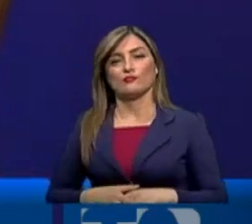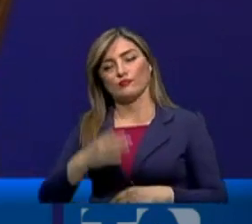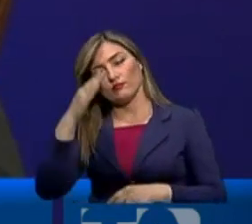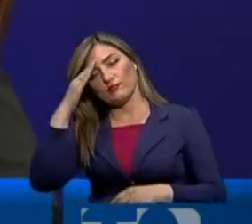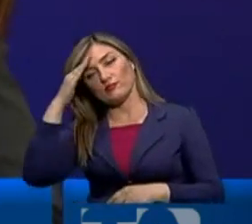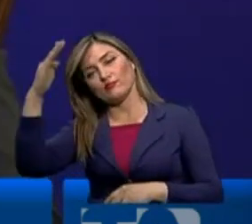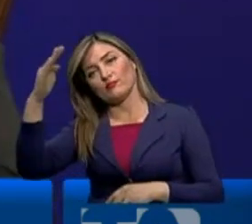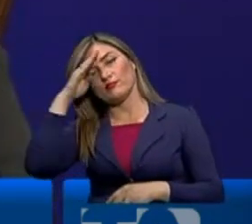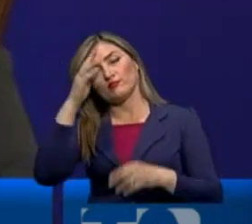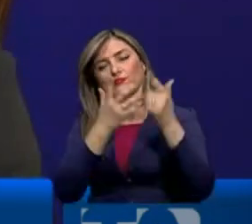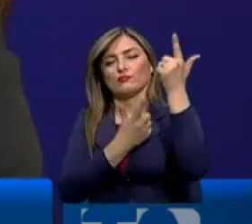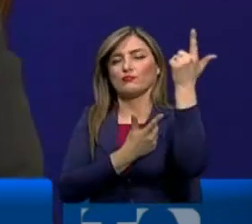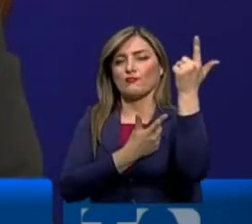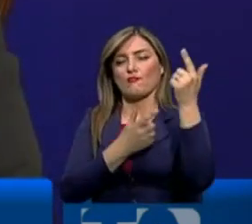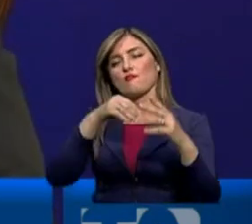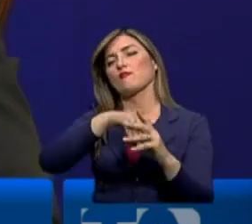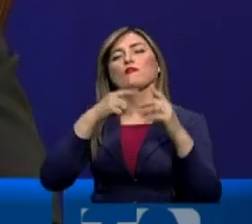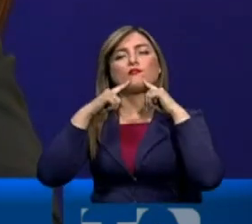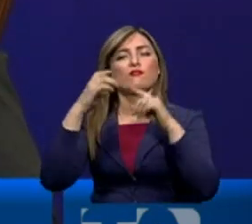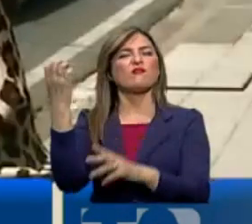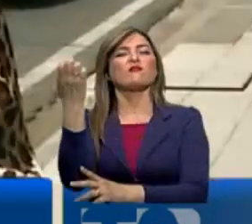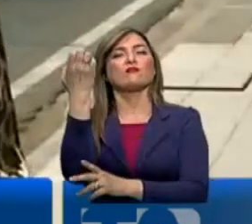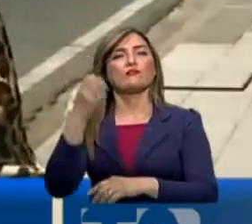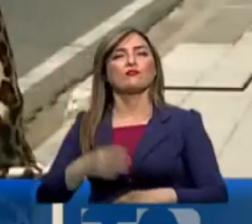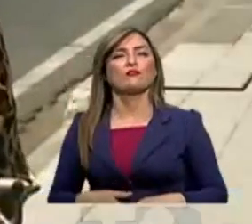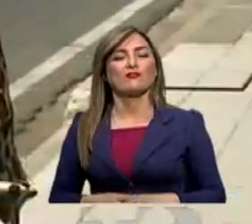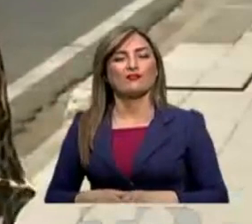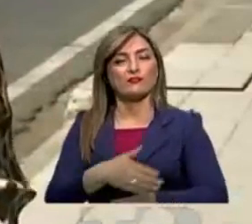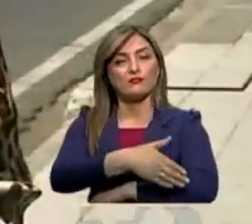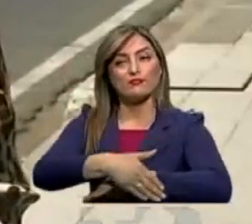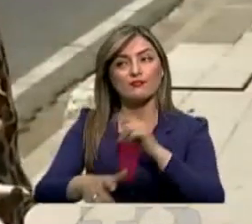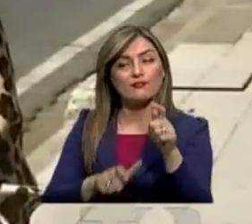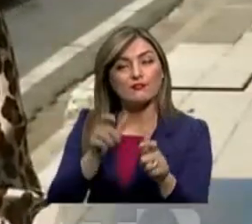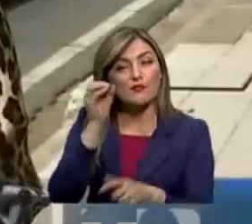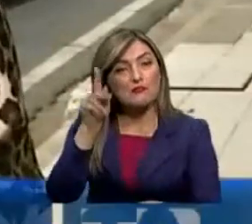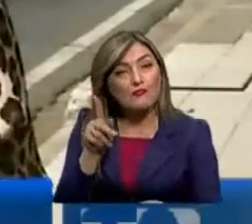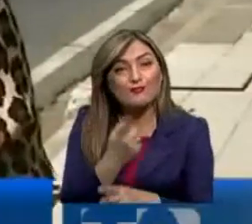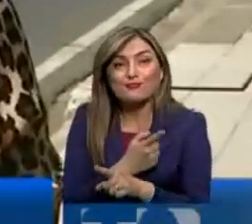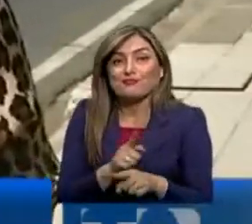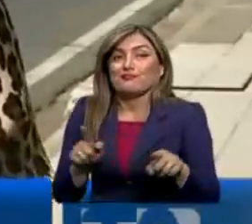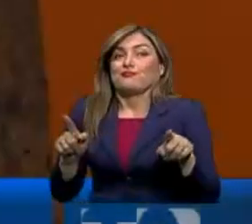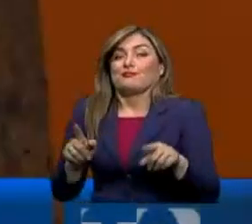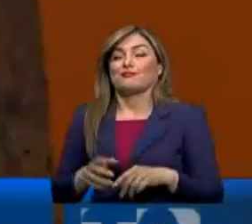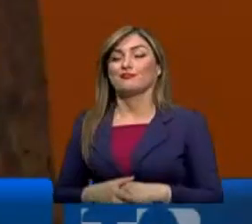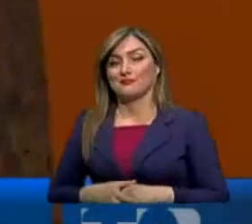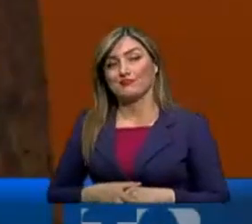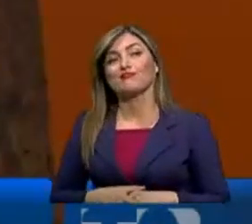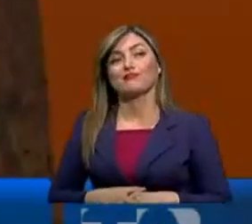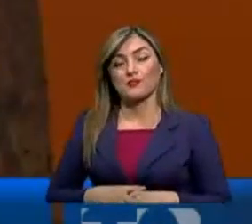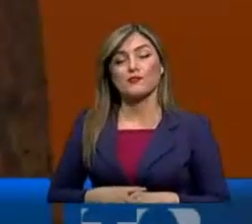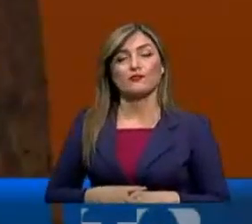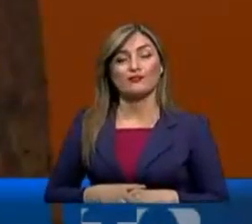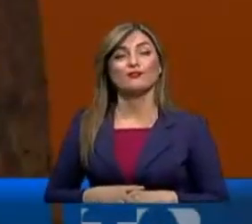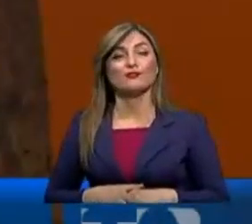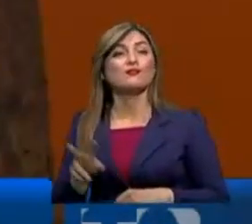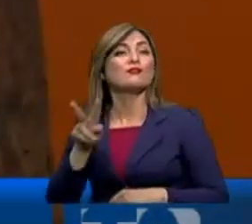policía y fuerzas armadas dentro del estado de excepción. Pero en las calles la percepción de inseguridad sigue siendo alta, o incluso la